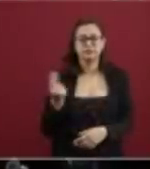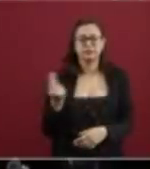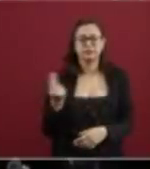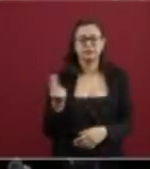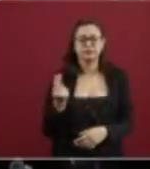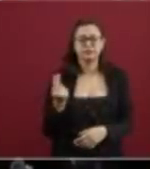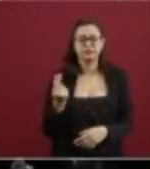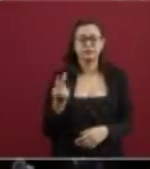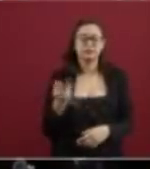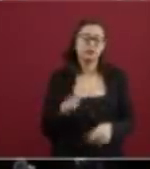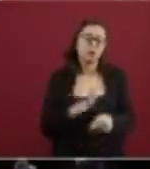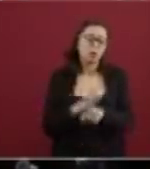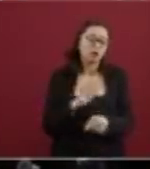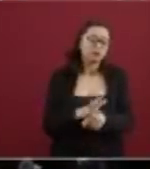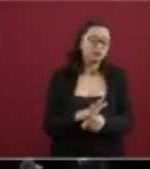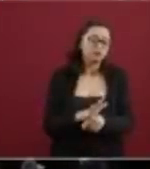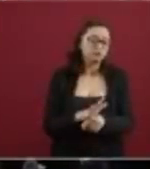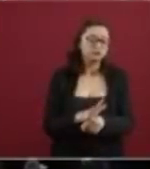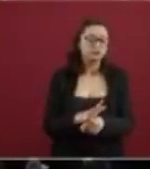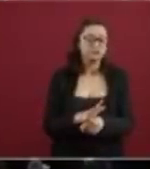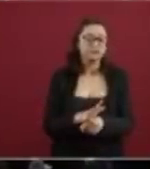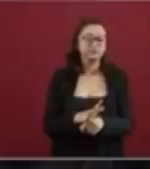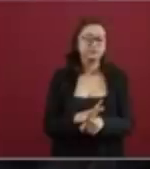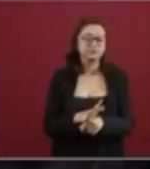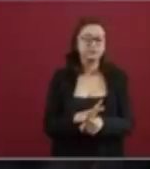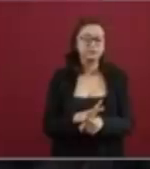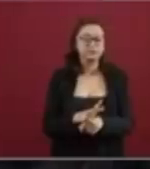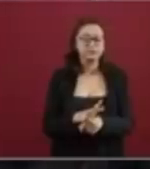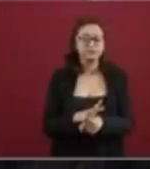el acuerdo de las